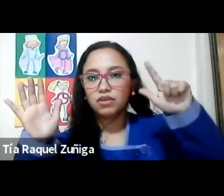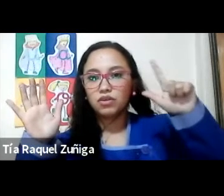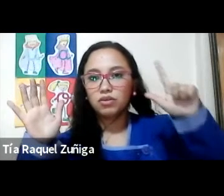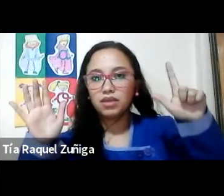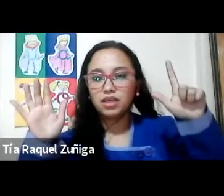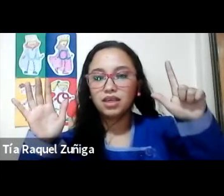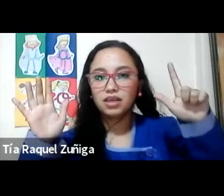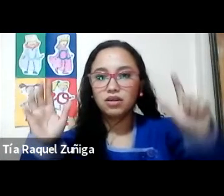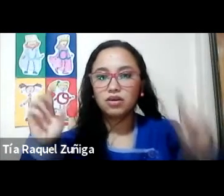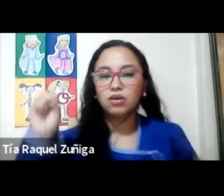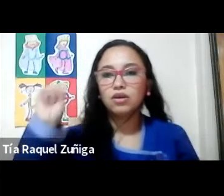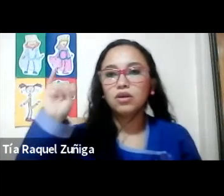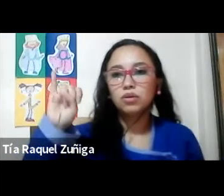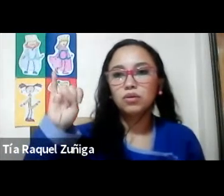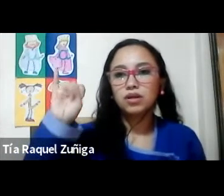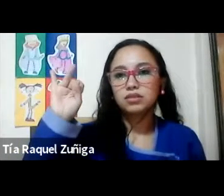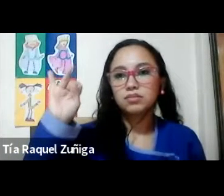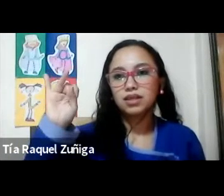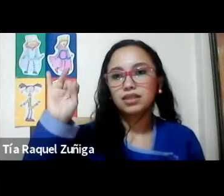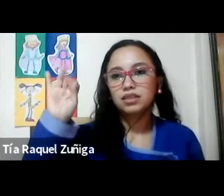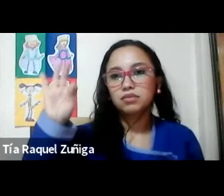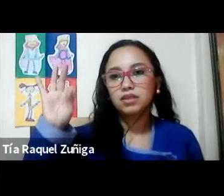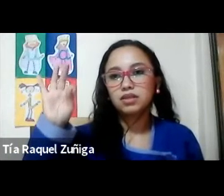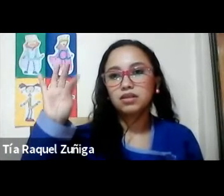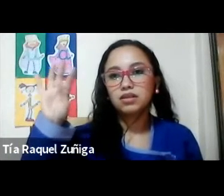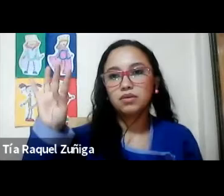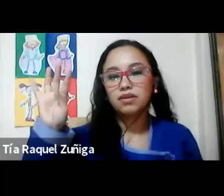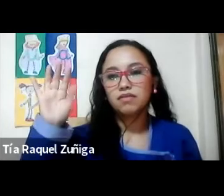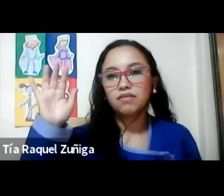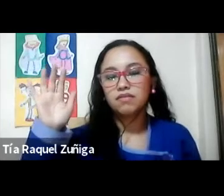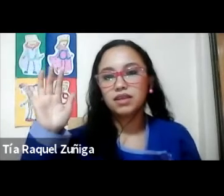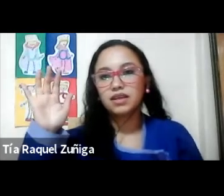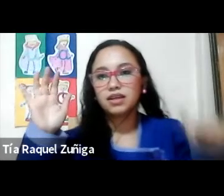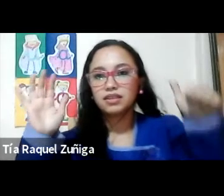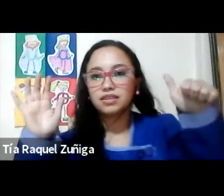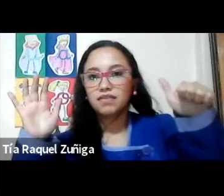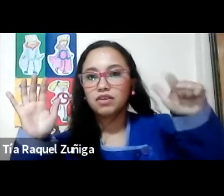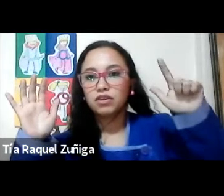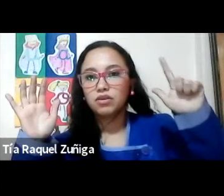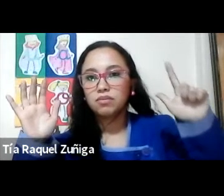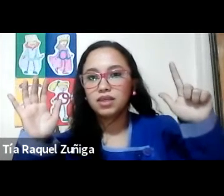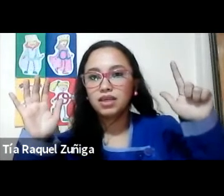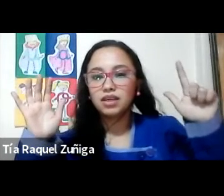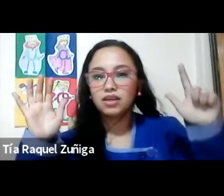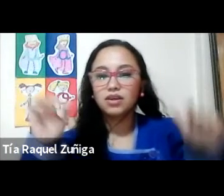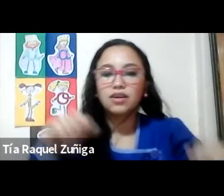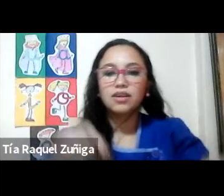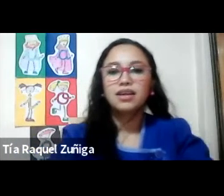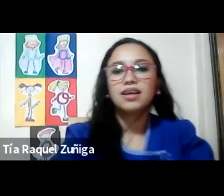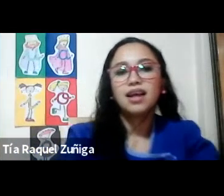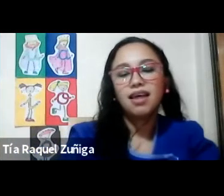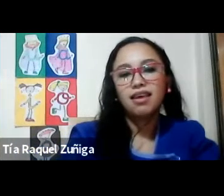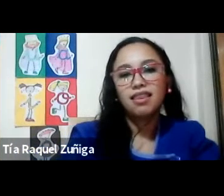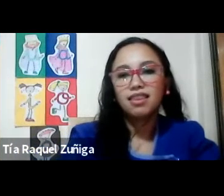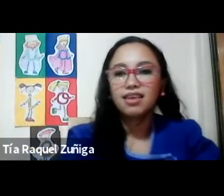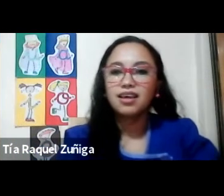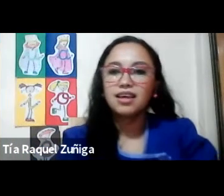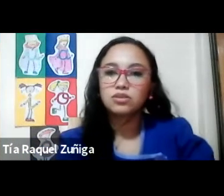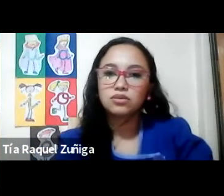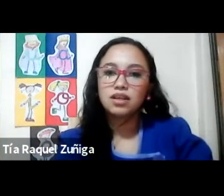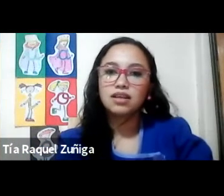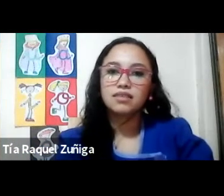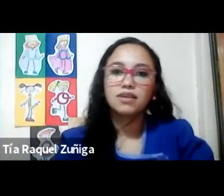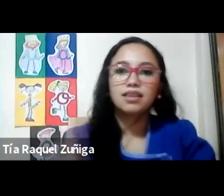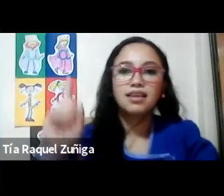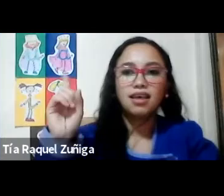sábado, domingo. Lunes, martes, miércoles, jueves, viernes, sábado y domingo. Cada día es